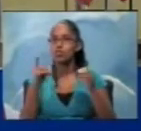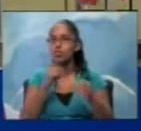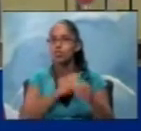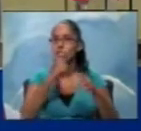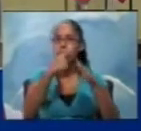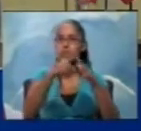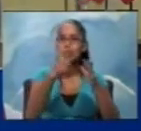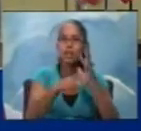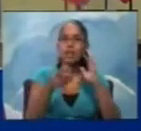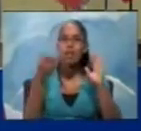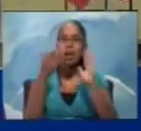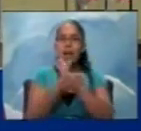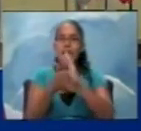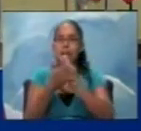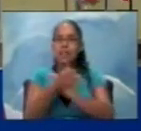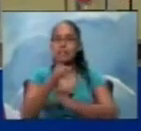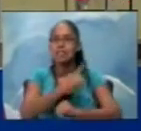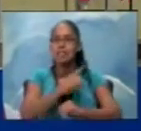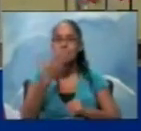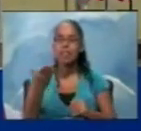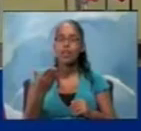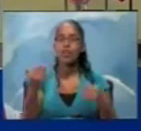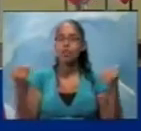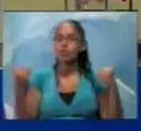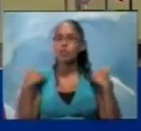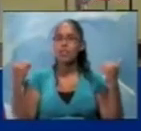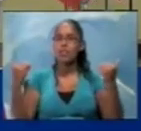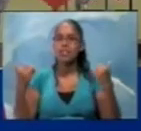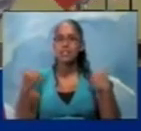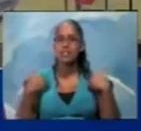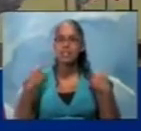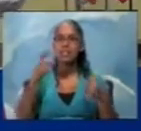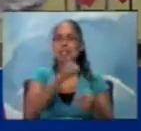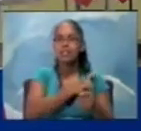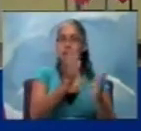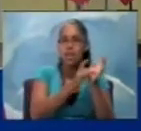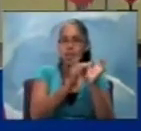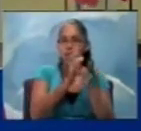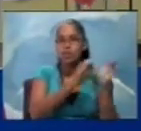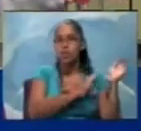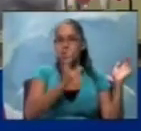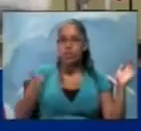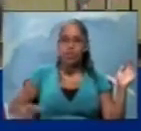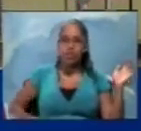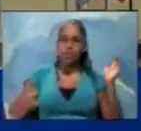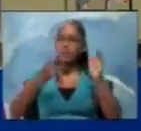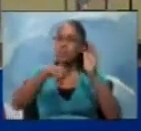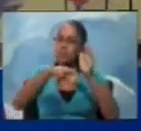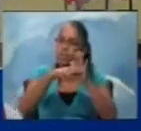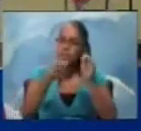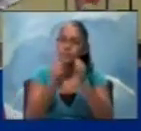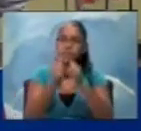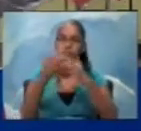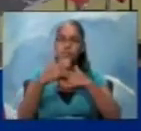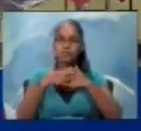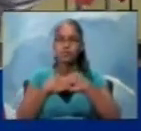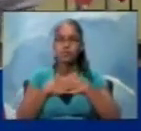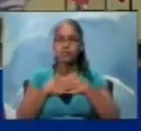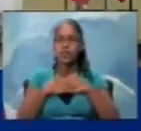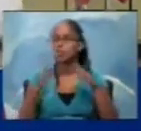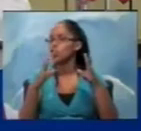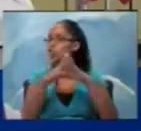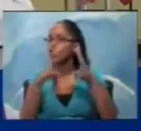detalles acerca de los padecimientos del Mesías. Diga conmigo, cielito, todo se